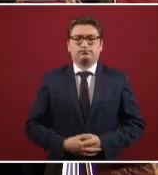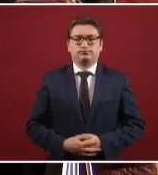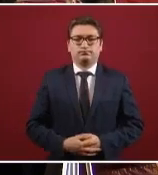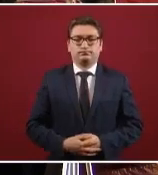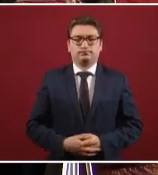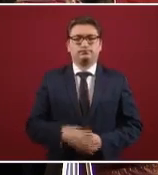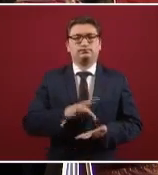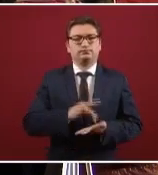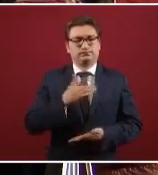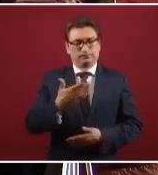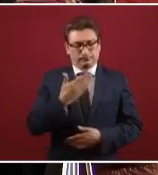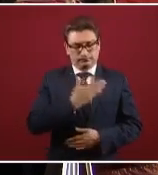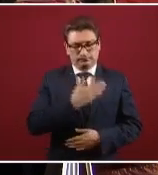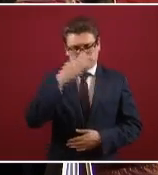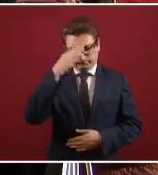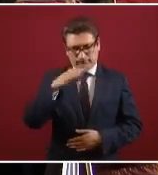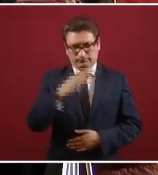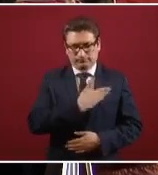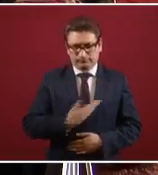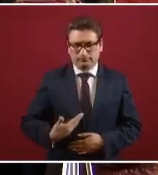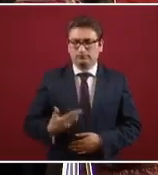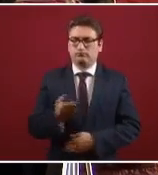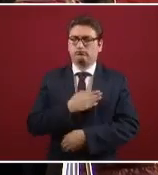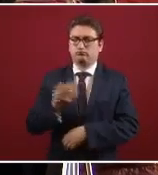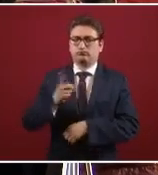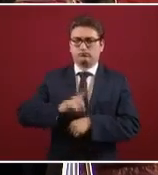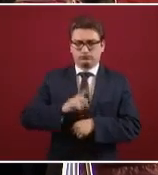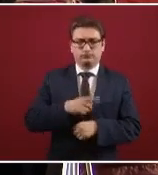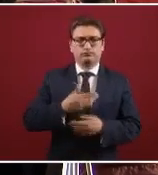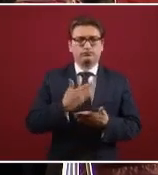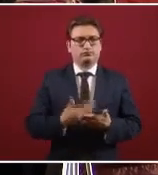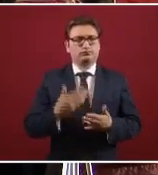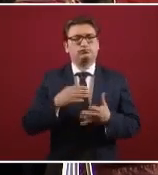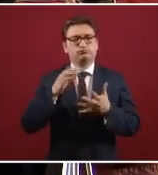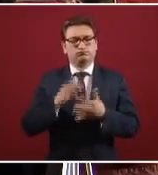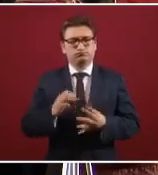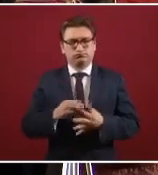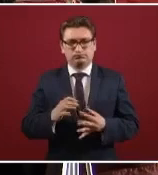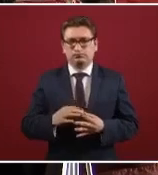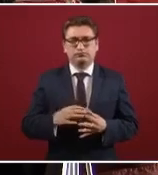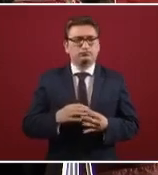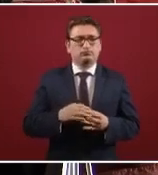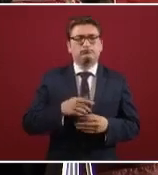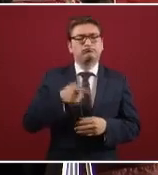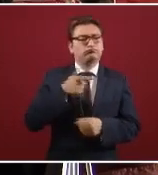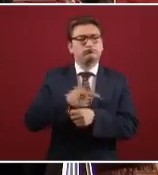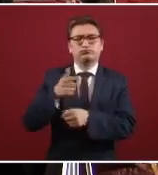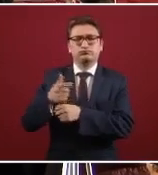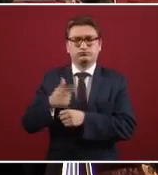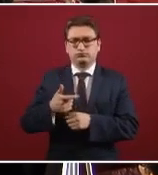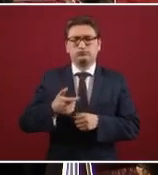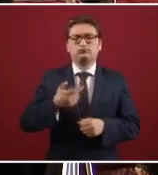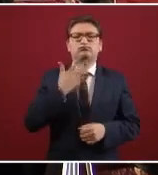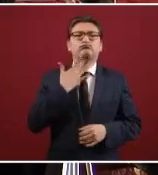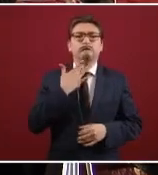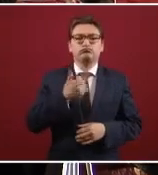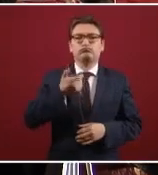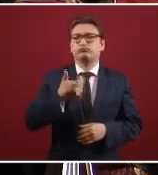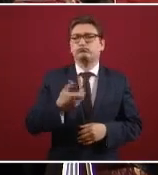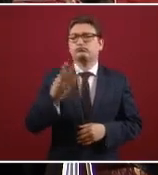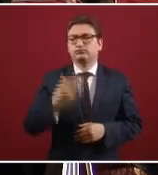muchas gracias señor presidente muy buenos días en el quién es quién en los precios de las gasolinas el precio